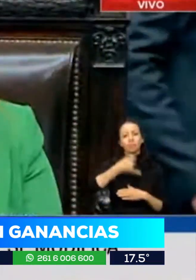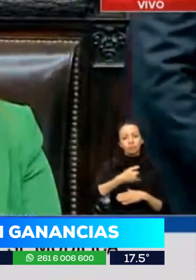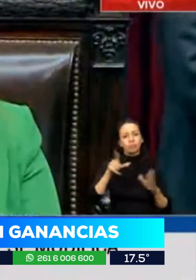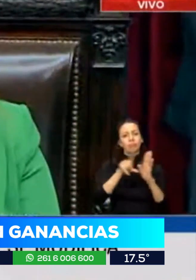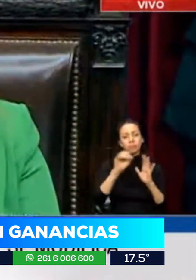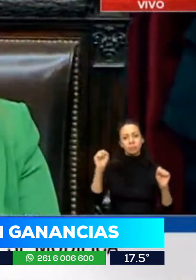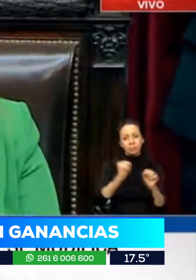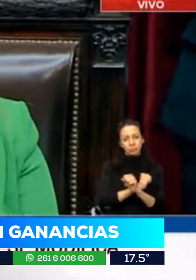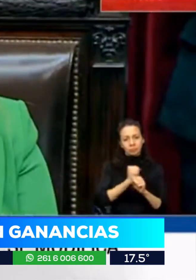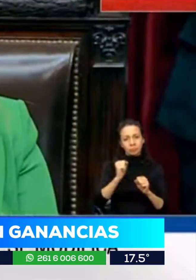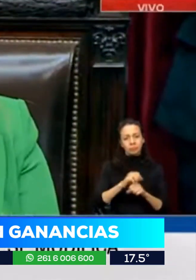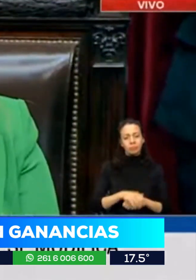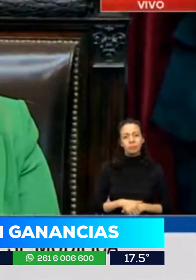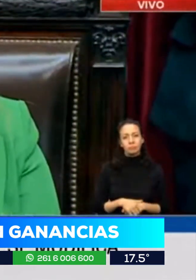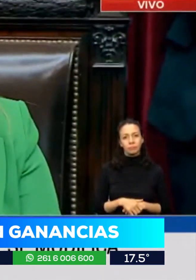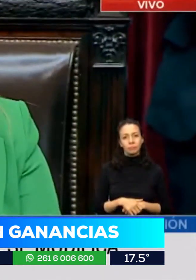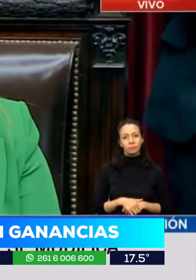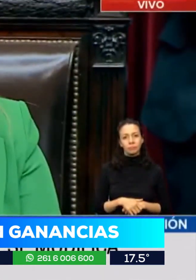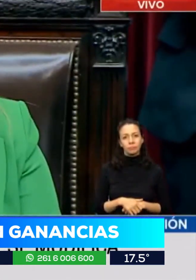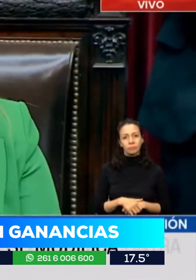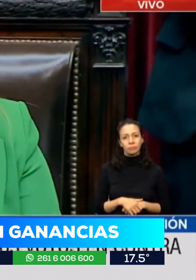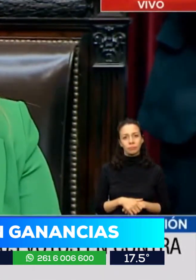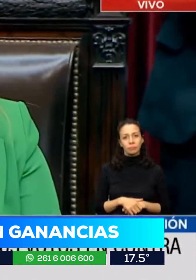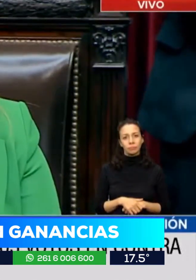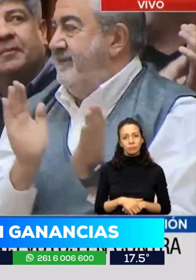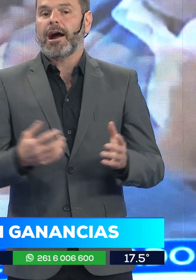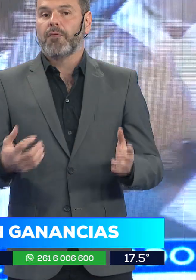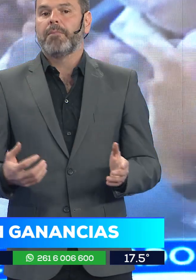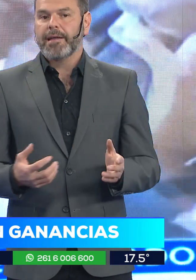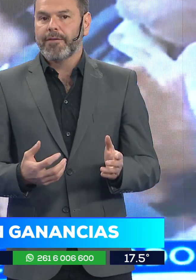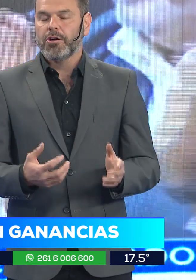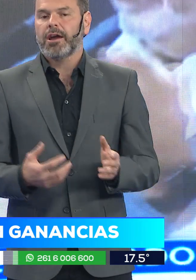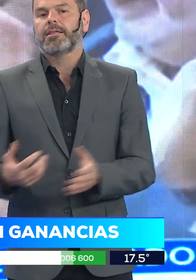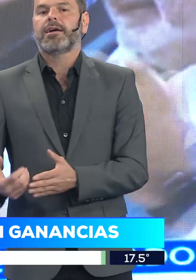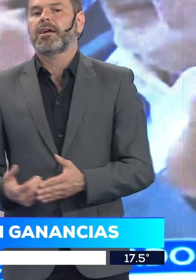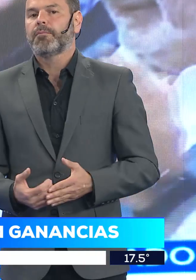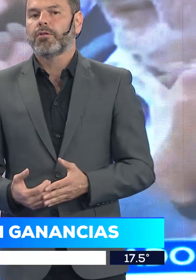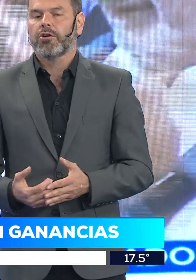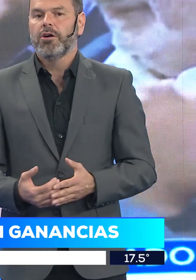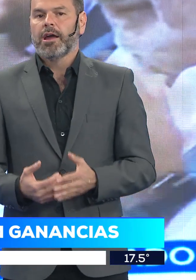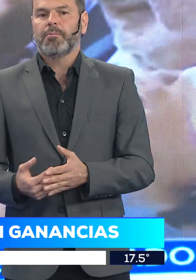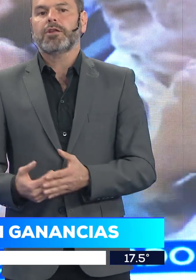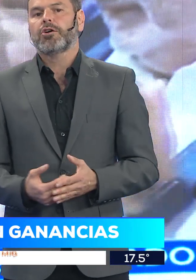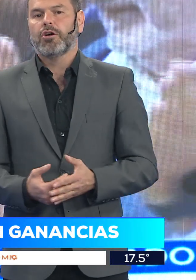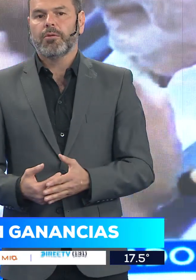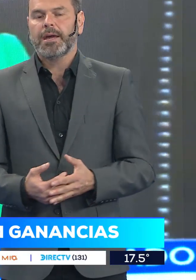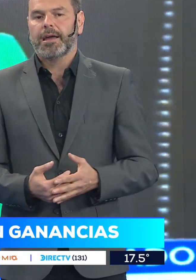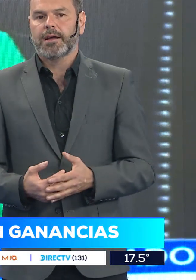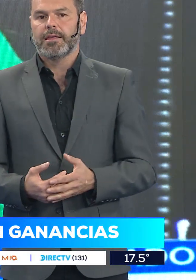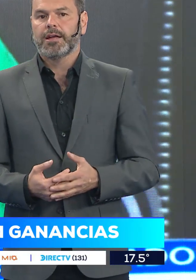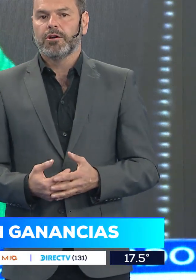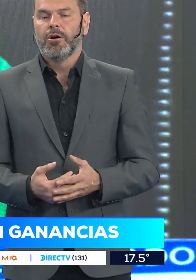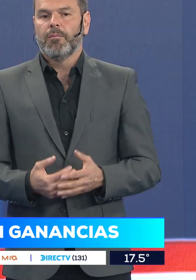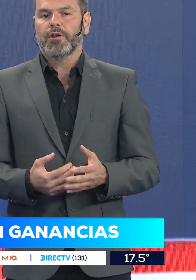de Javier Milei y de La Libertad Avanza al proyecto del oficialismo, acompañando esta idea que impulsó el ministro de Economía